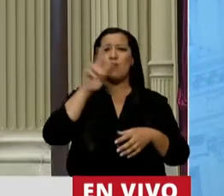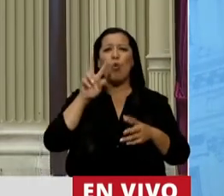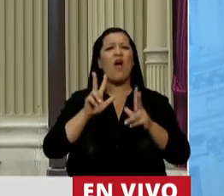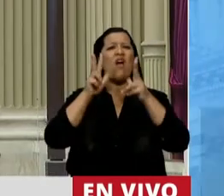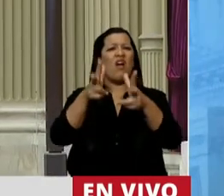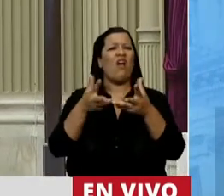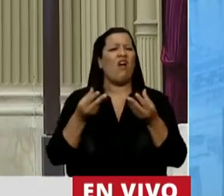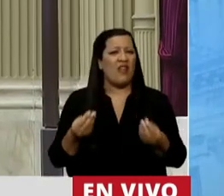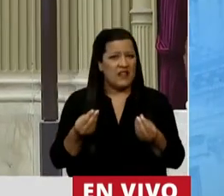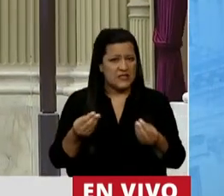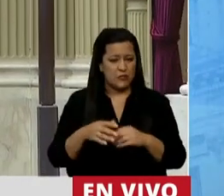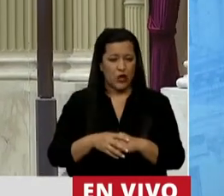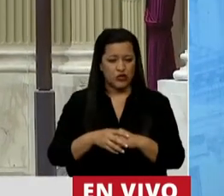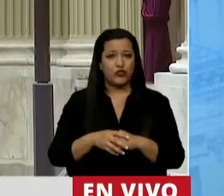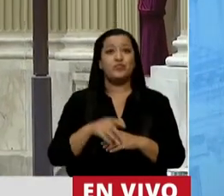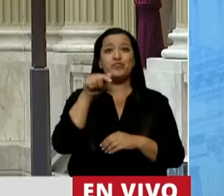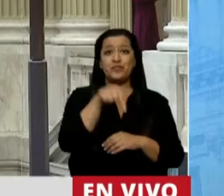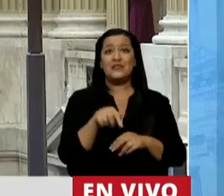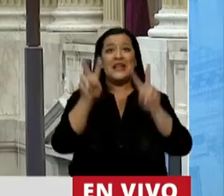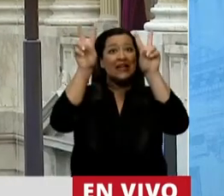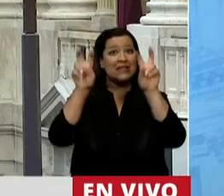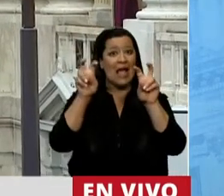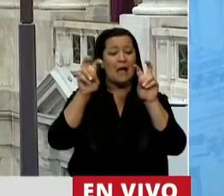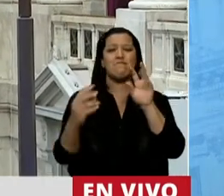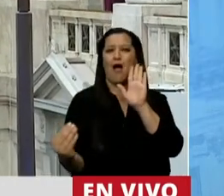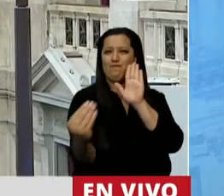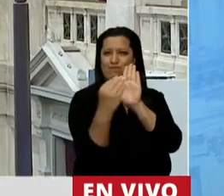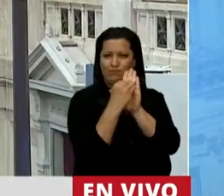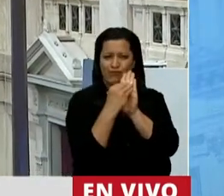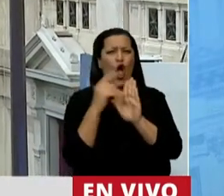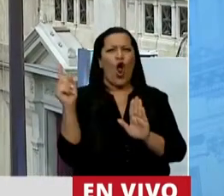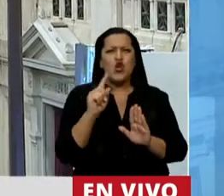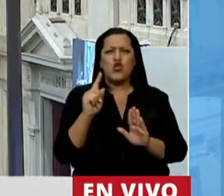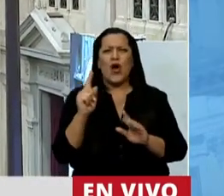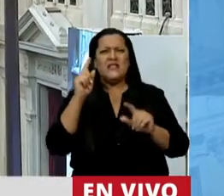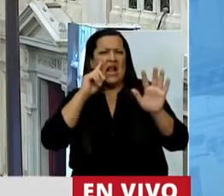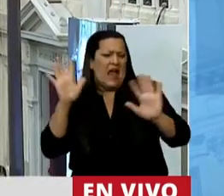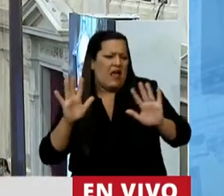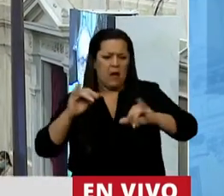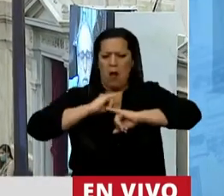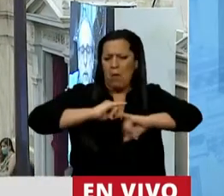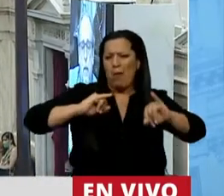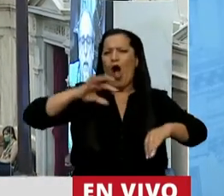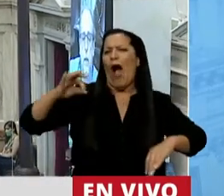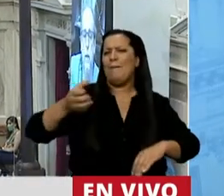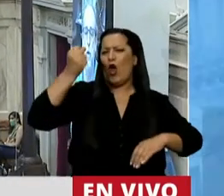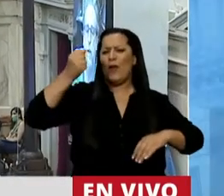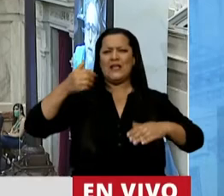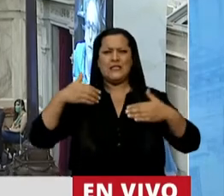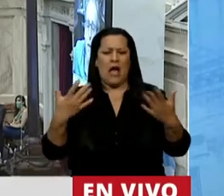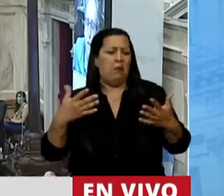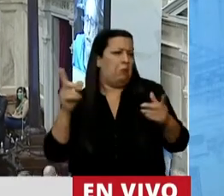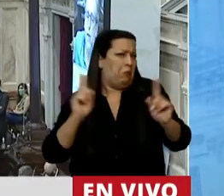que la incorporación de este tema en nuestra agenda no tiene que ver con una cuestión de marketing u oportunismo, sino